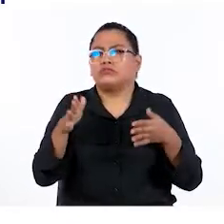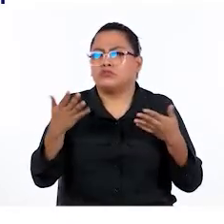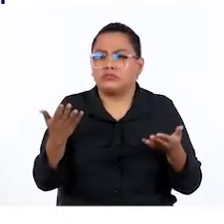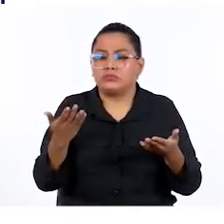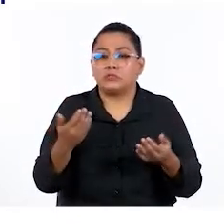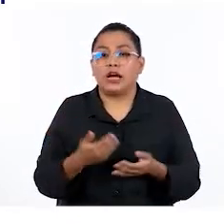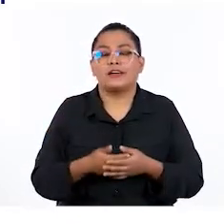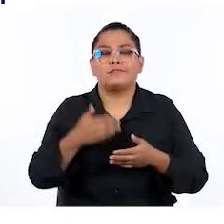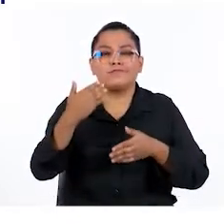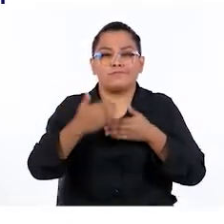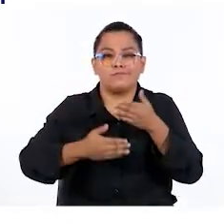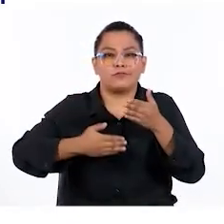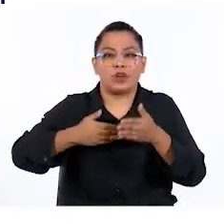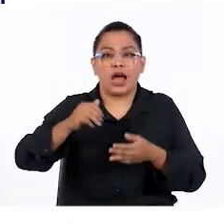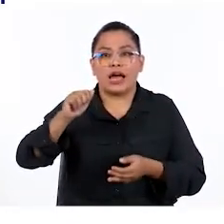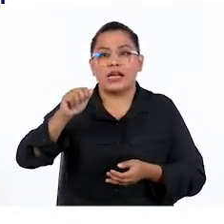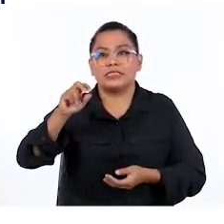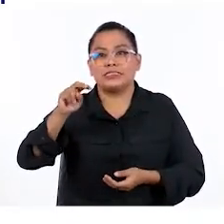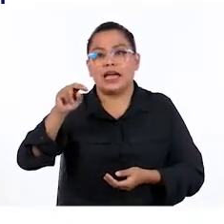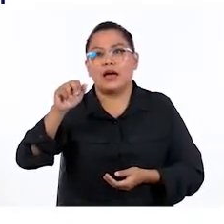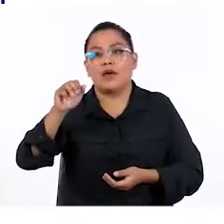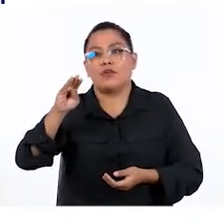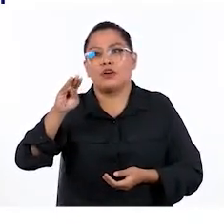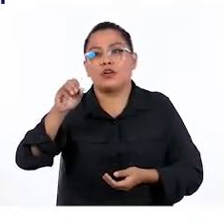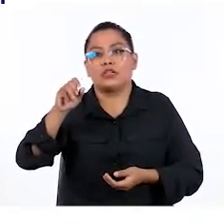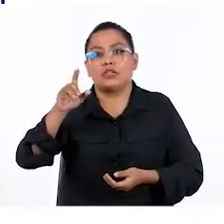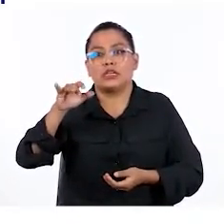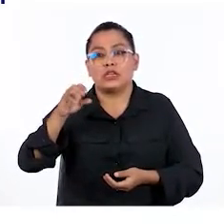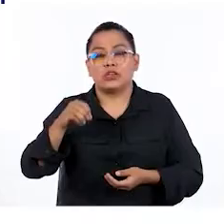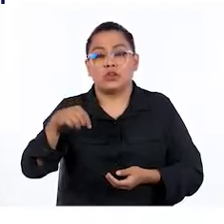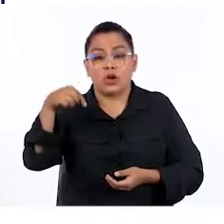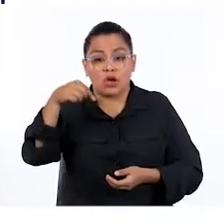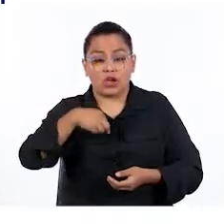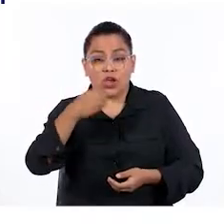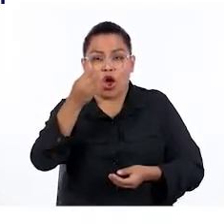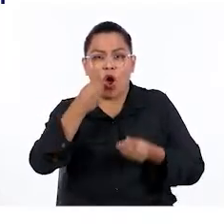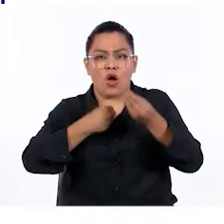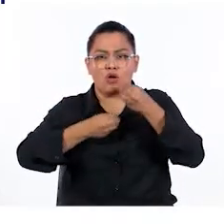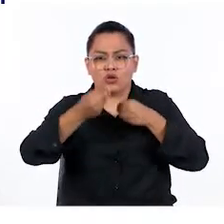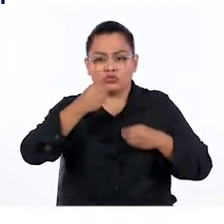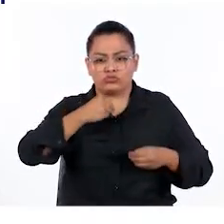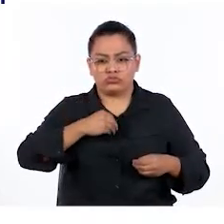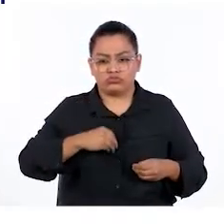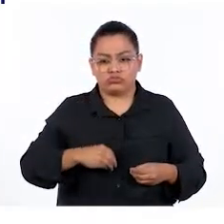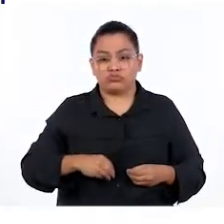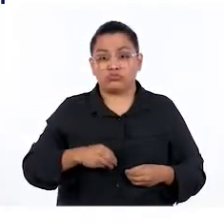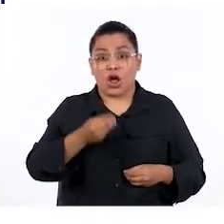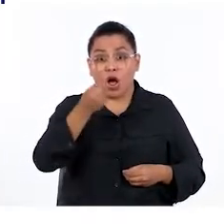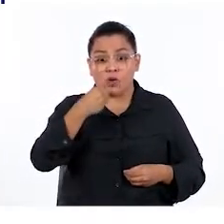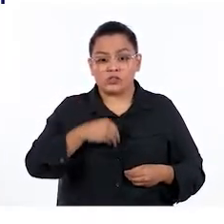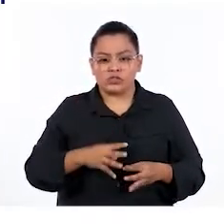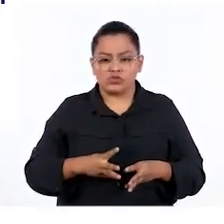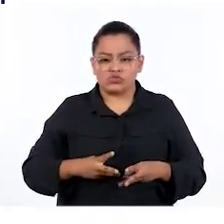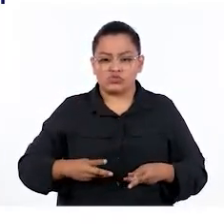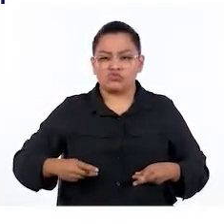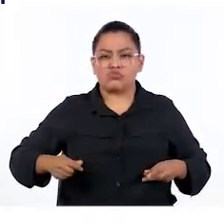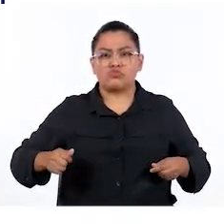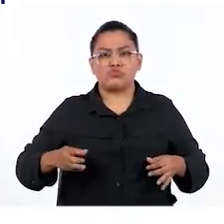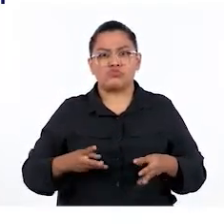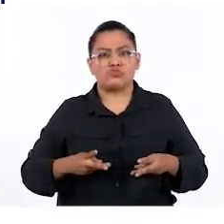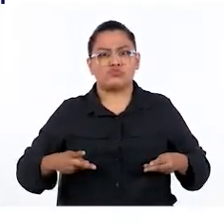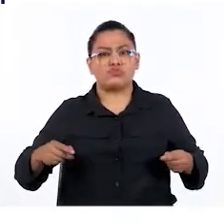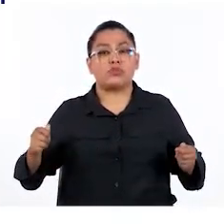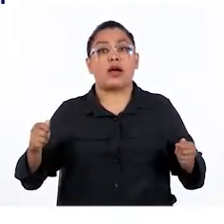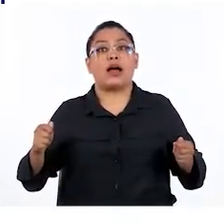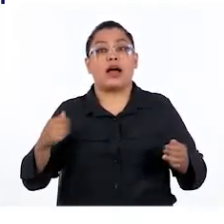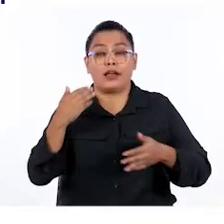gracias a procesos anabólicos que permiten su construcción. O sea, construir todos nuestros componentes constituye todos los